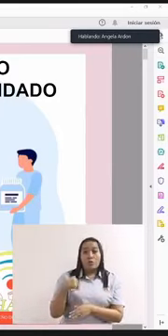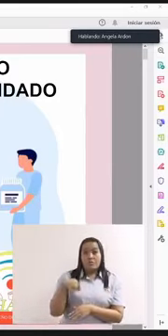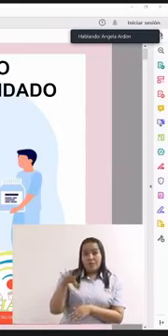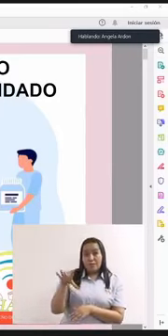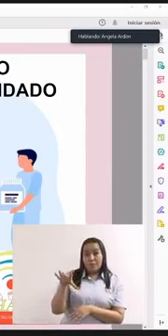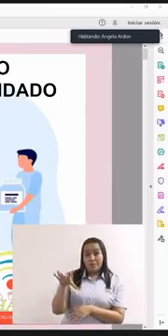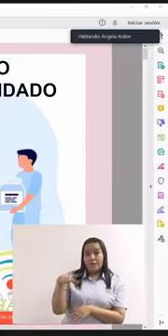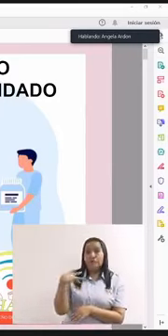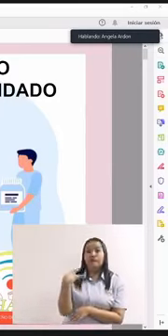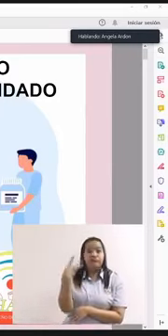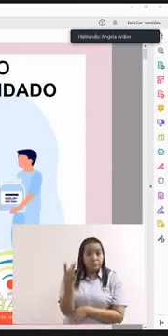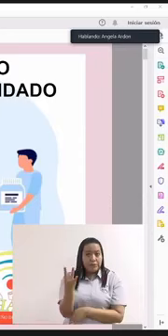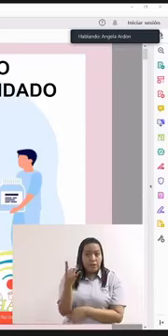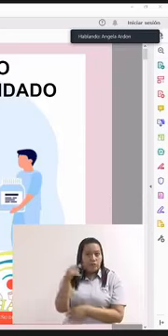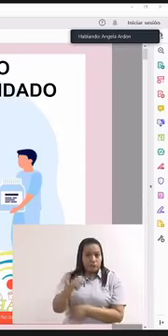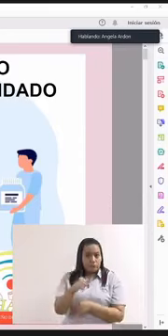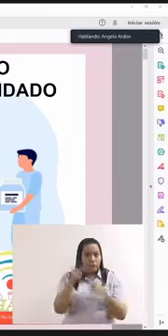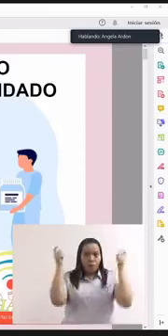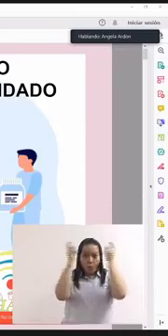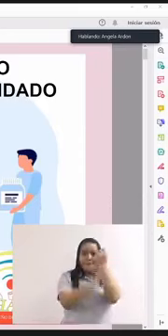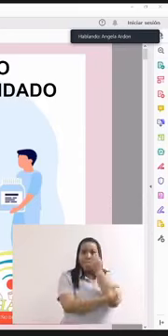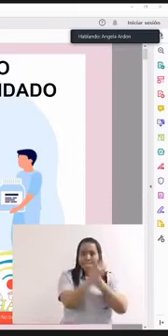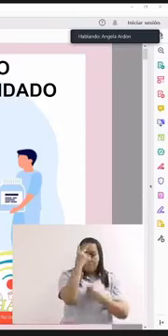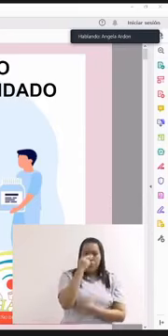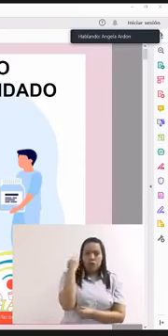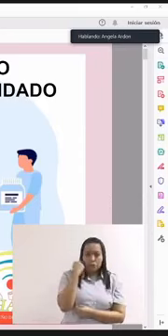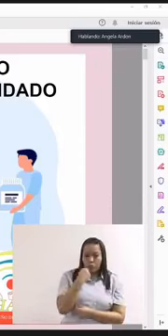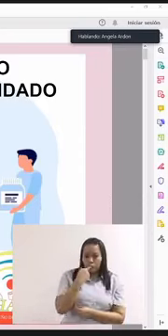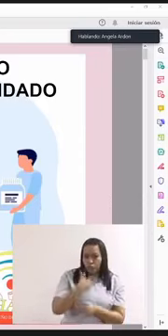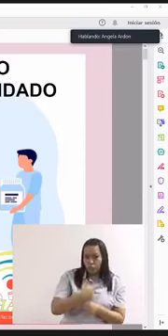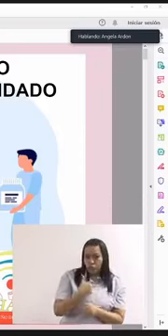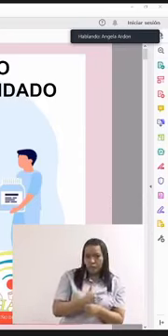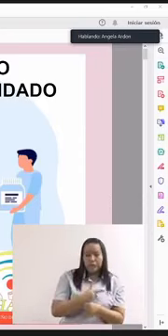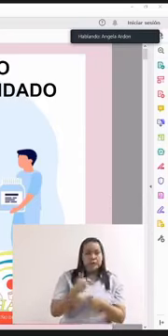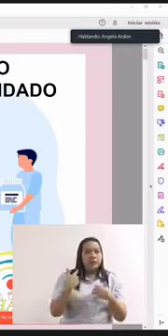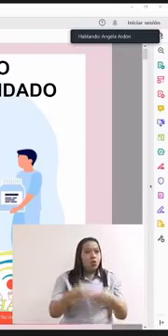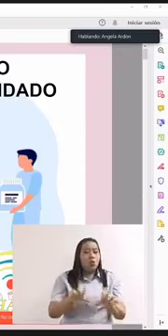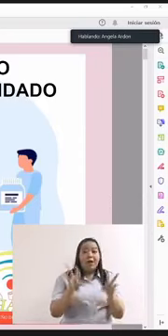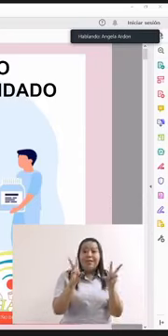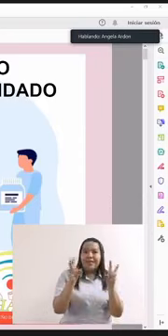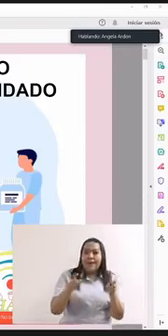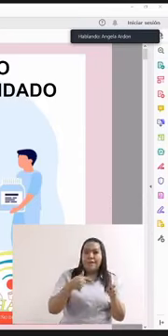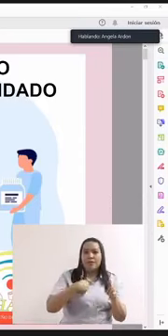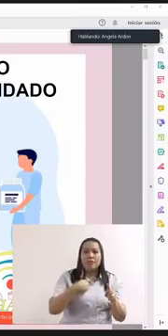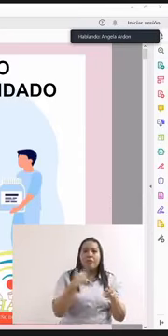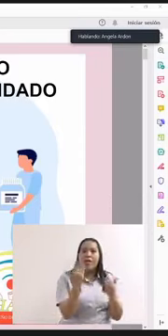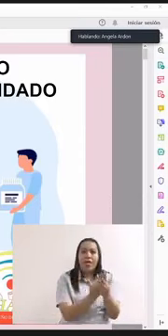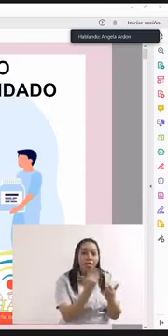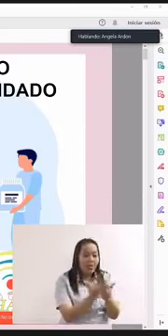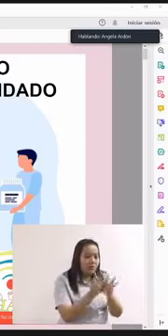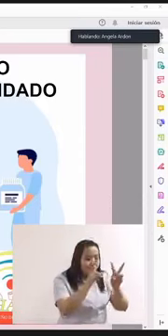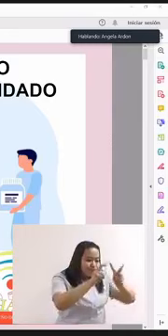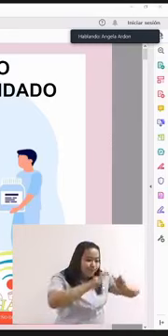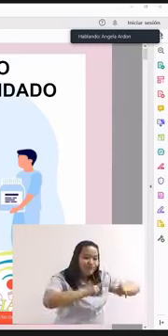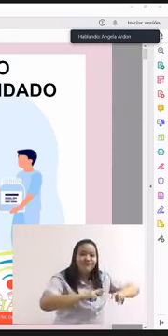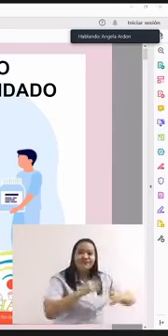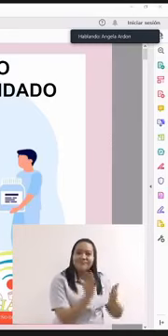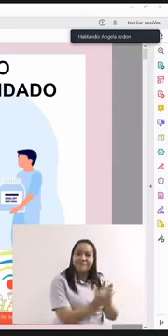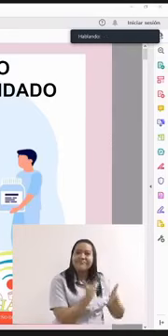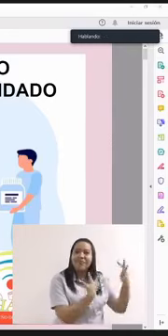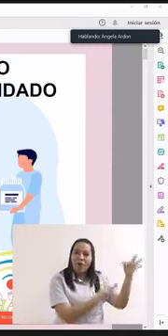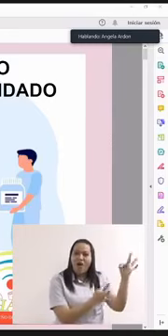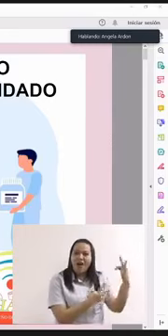sobre este tema, comencé a buscar en todos mis papeles, en todos mis estudios, y